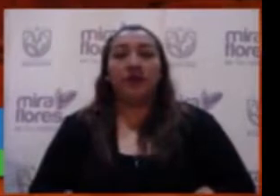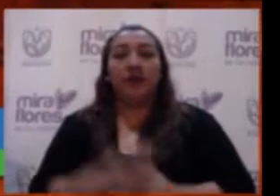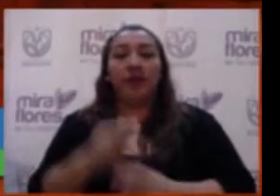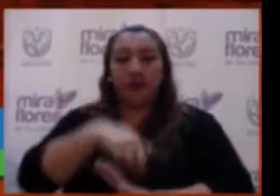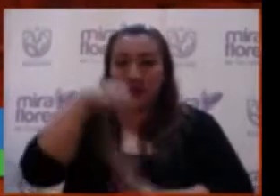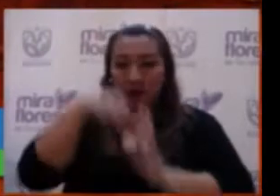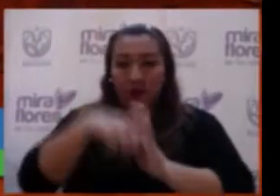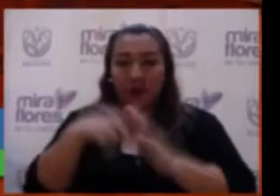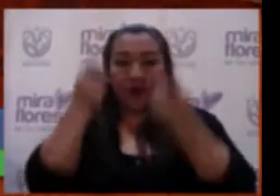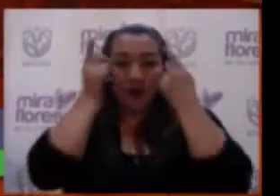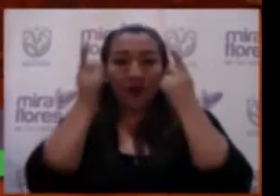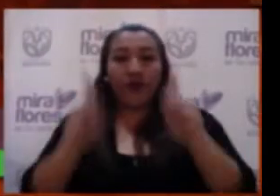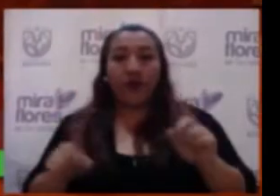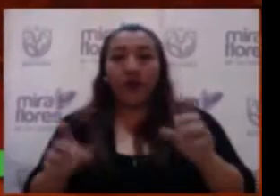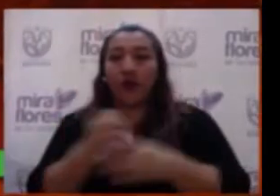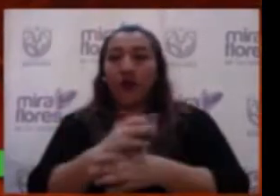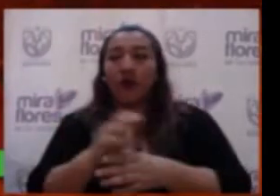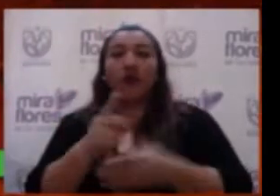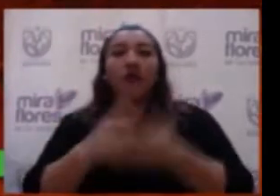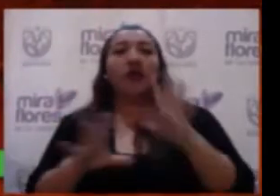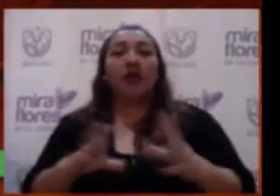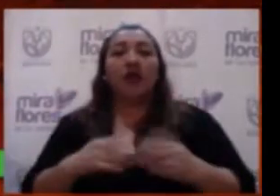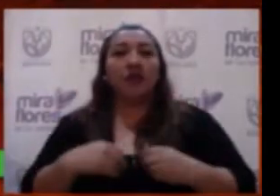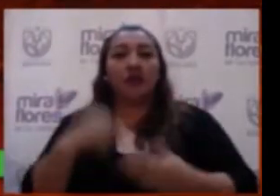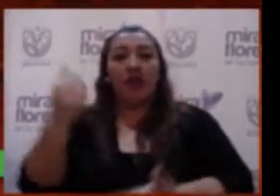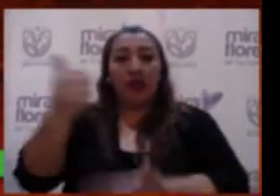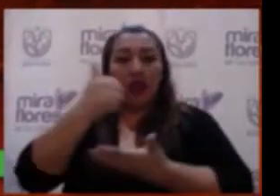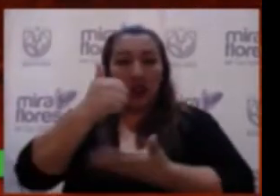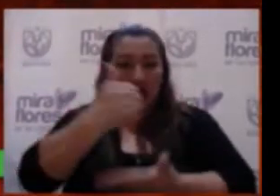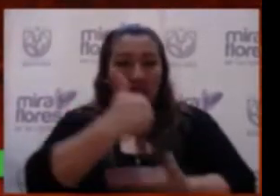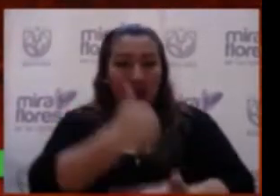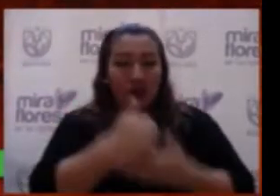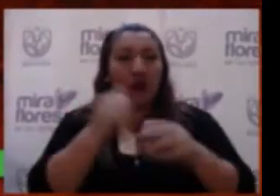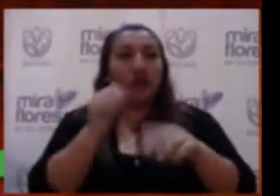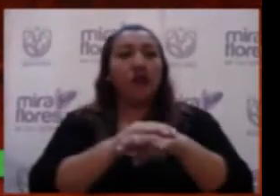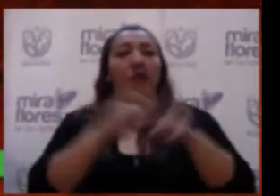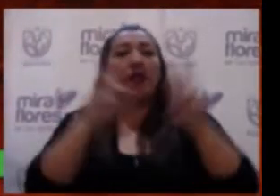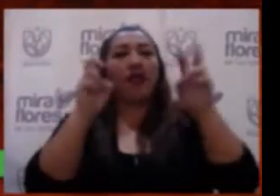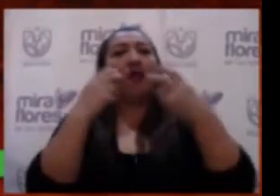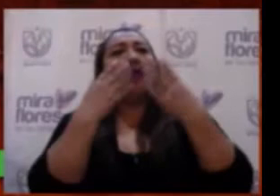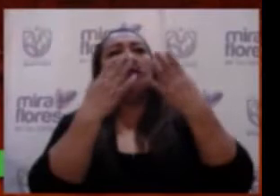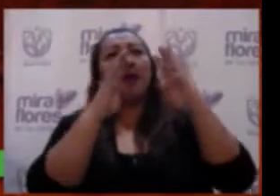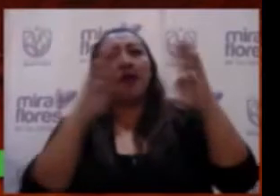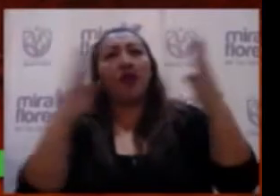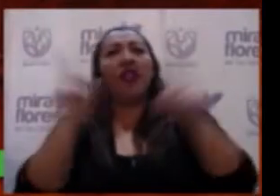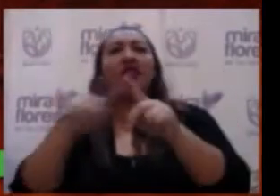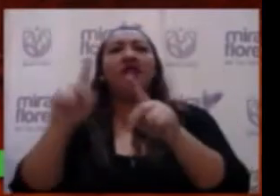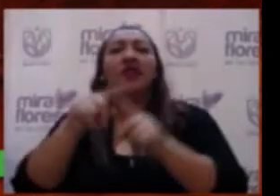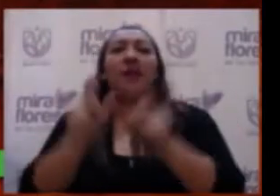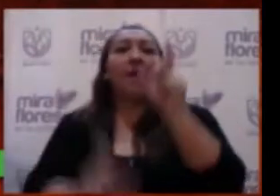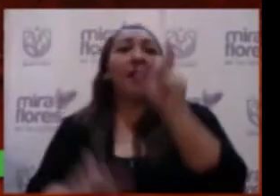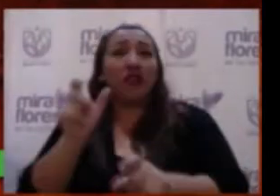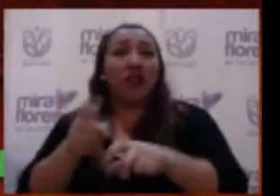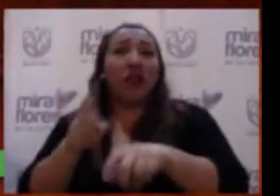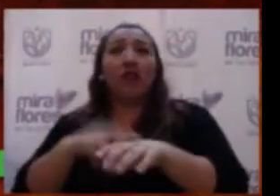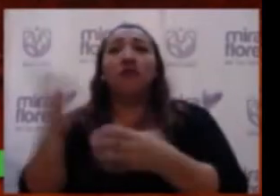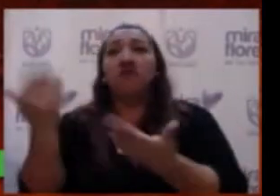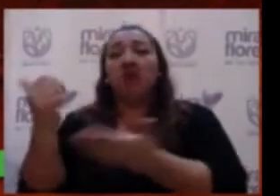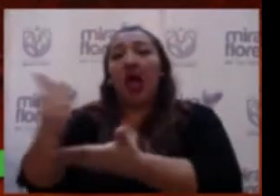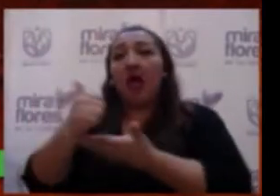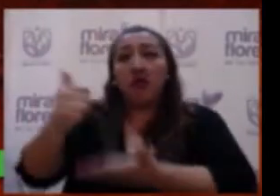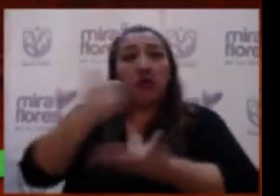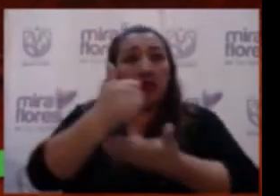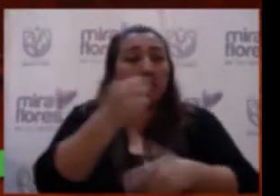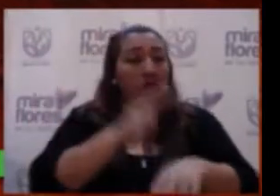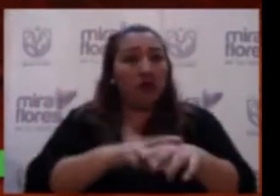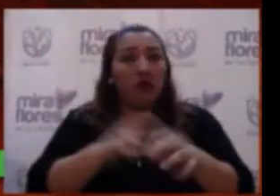Proyecto de acuerdo de Consejo que acepta la donación del material bibliográfico ofrecida por diversas personas naturales y jurídicas,